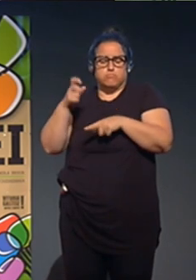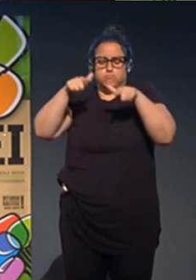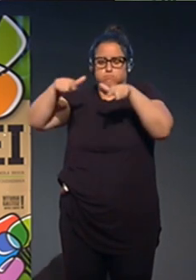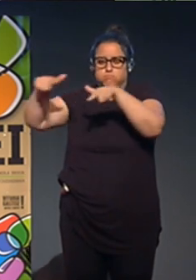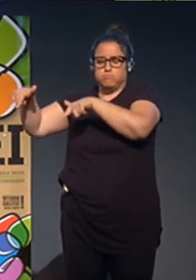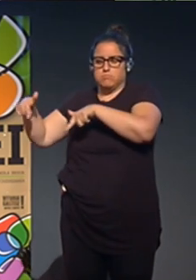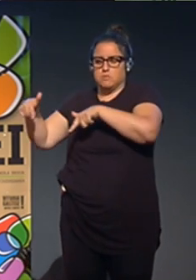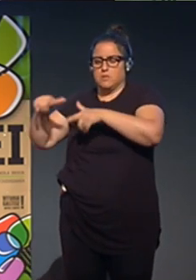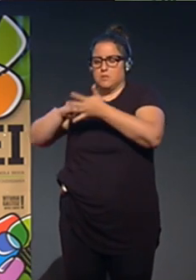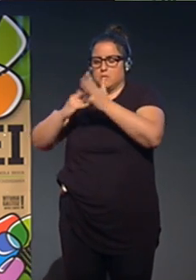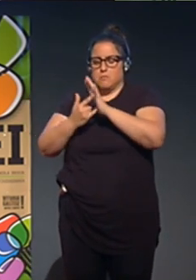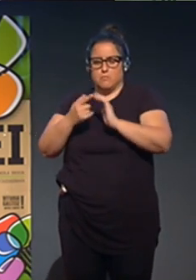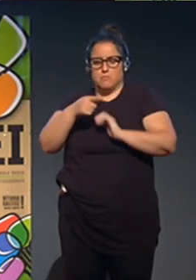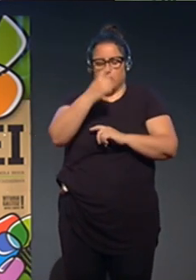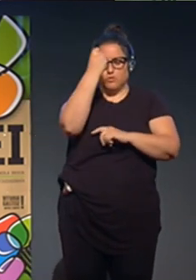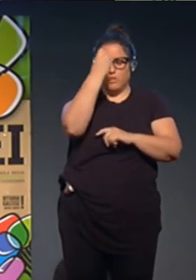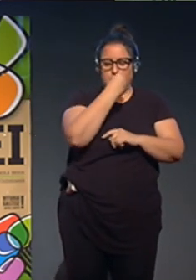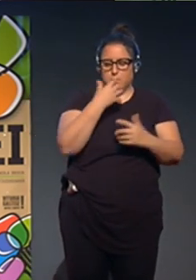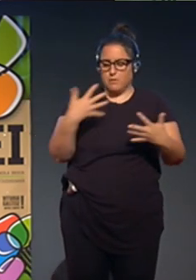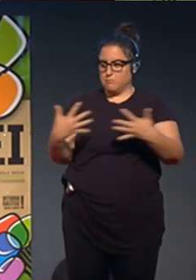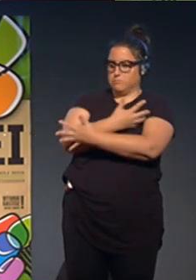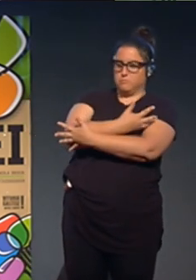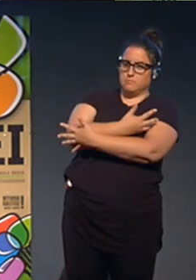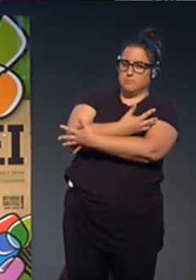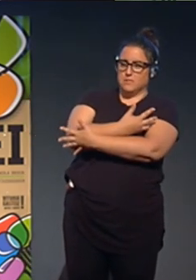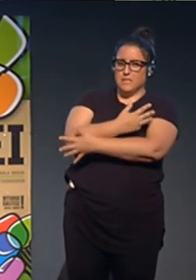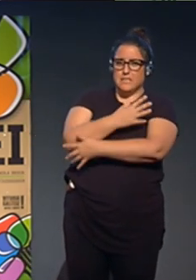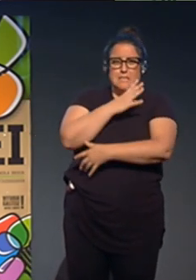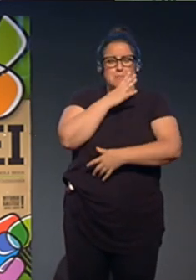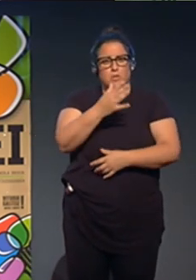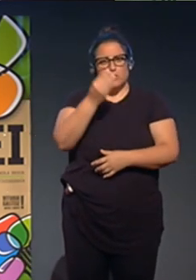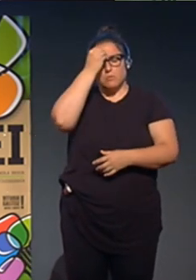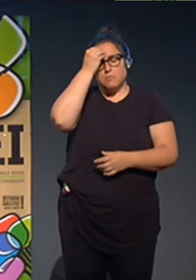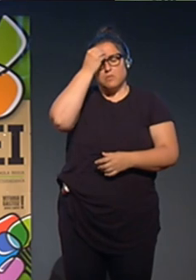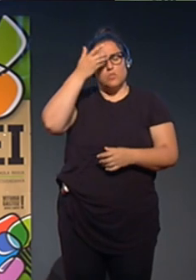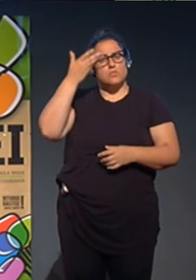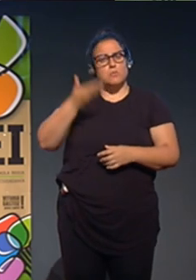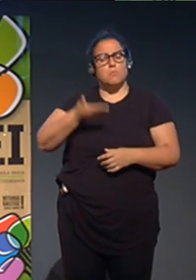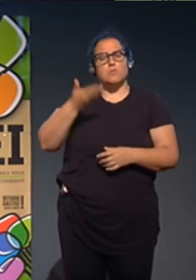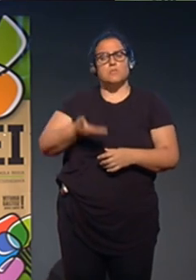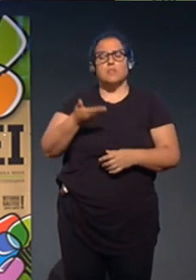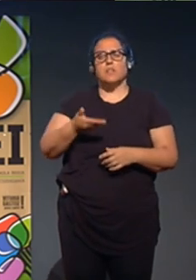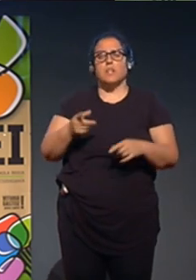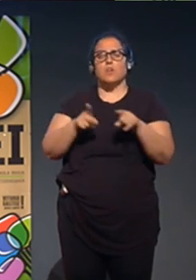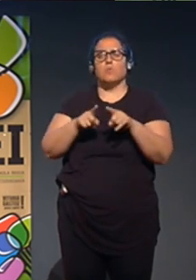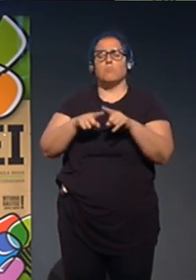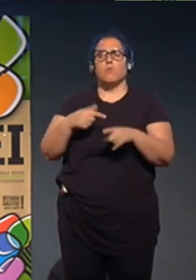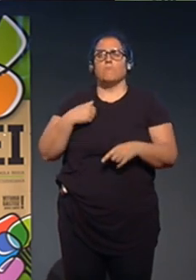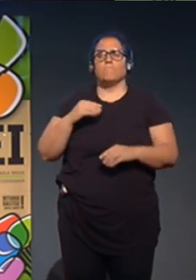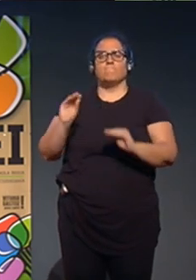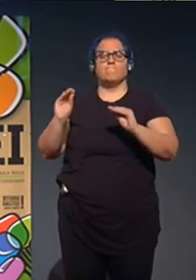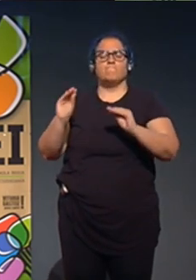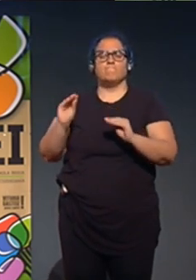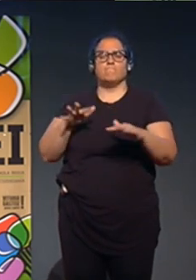otros proyectos para favorecer la soberanía y de ahí Creo que es importante no apelar a esa conciencia ciudadana